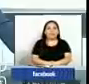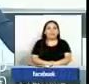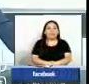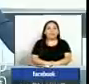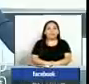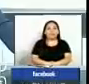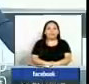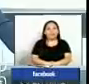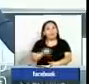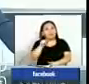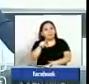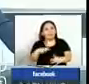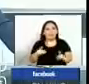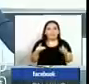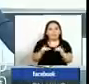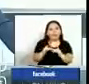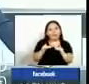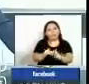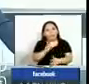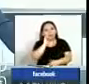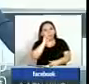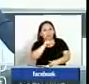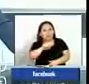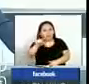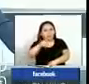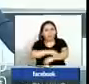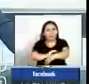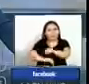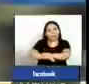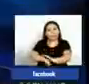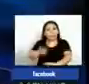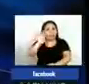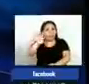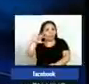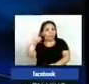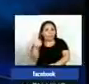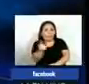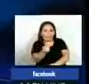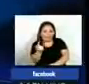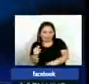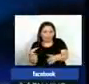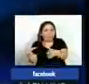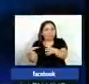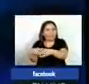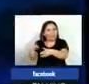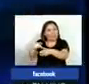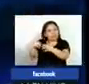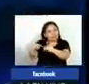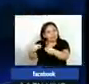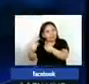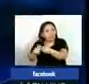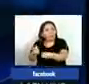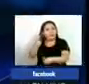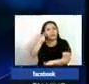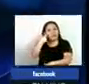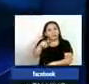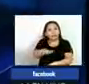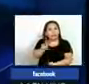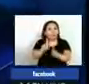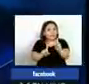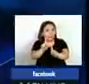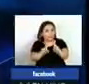Y también agregamos que las autoridades han ordenado la captura de 40 miembros de estructuras terroristas que operaban en el departamento de Santa Ana.